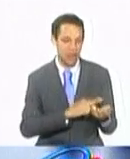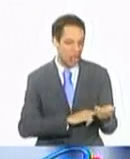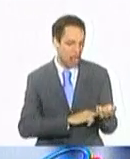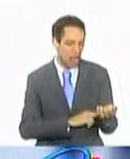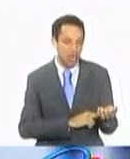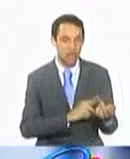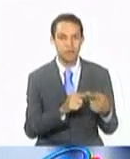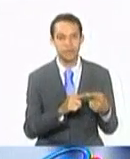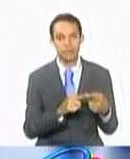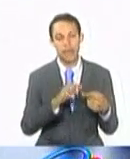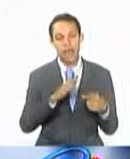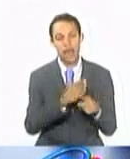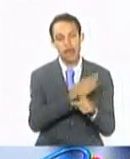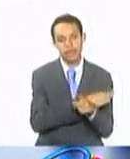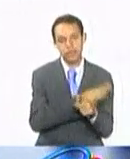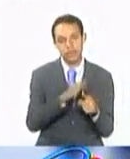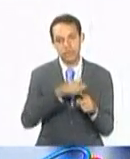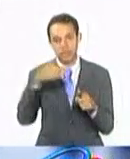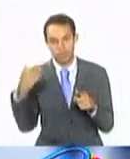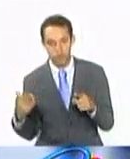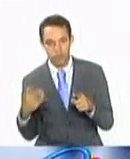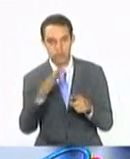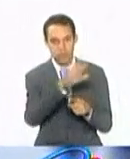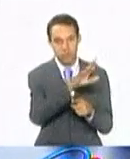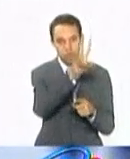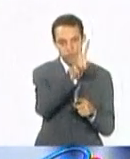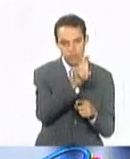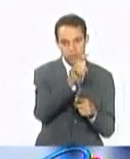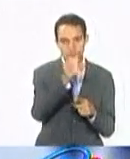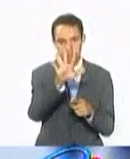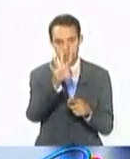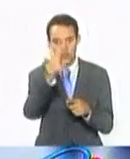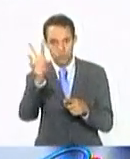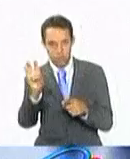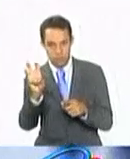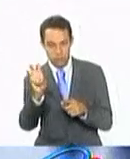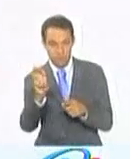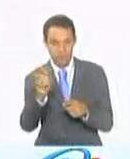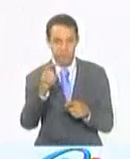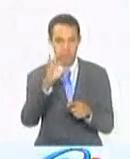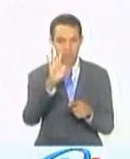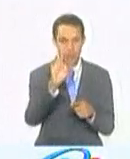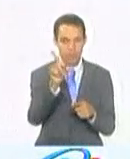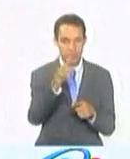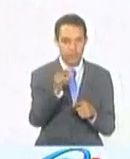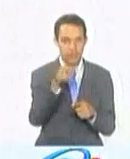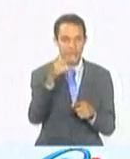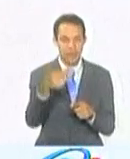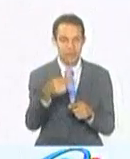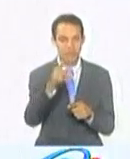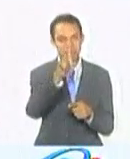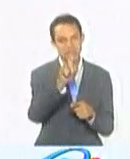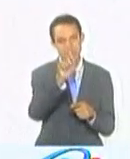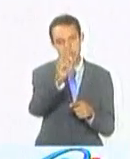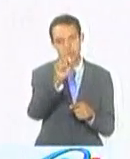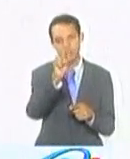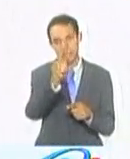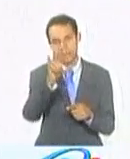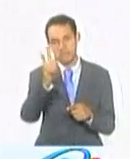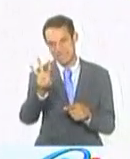cuales me salieron 67 y 58 y un tsh 6.23 que